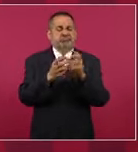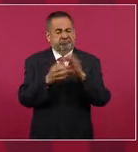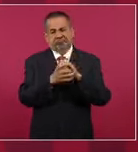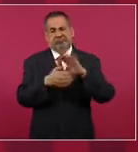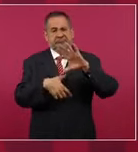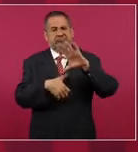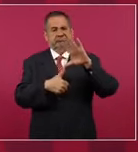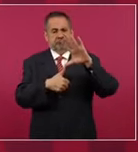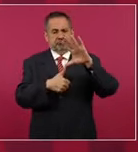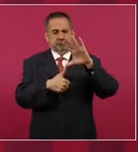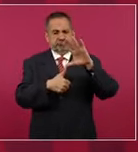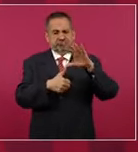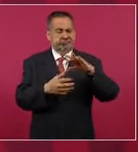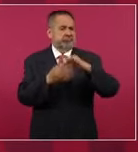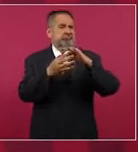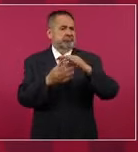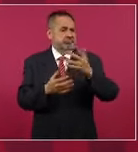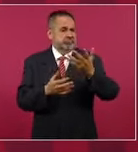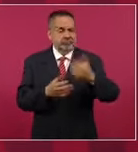Norte